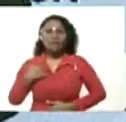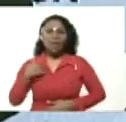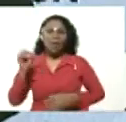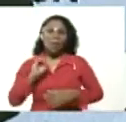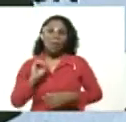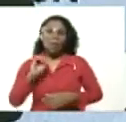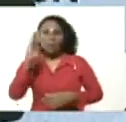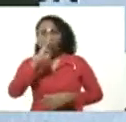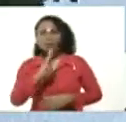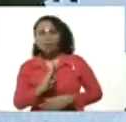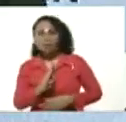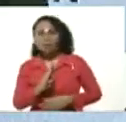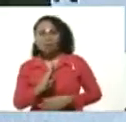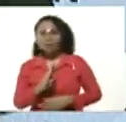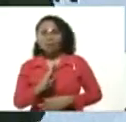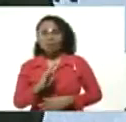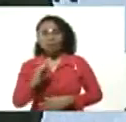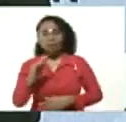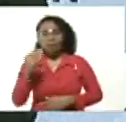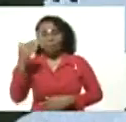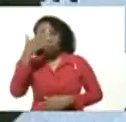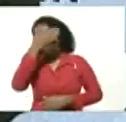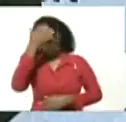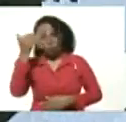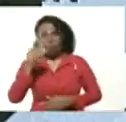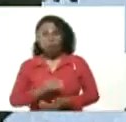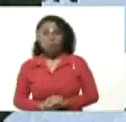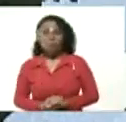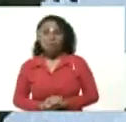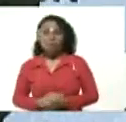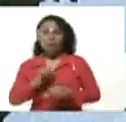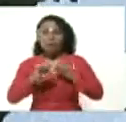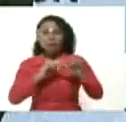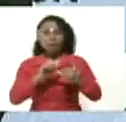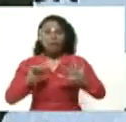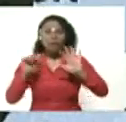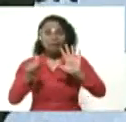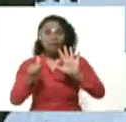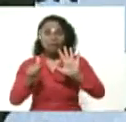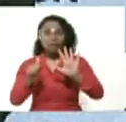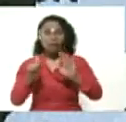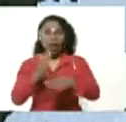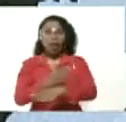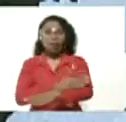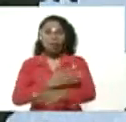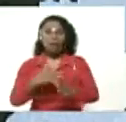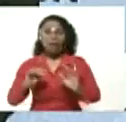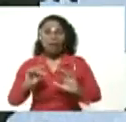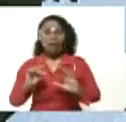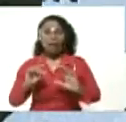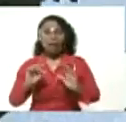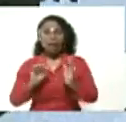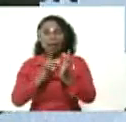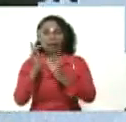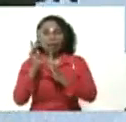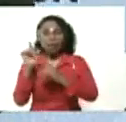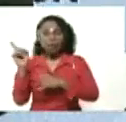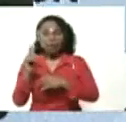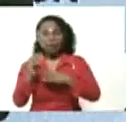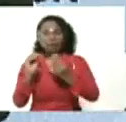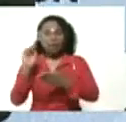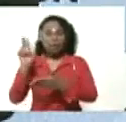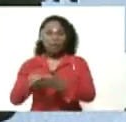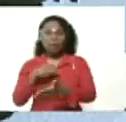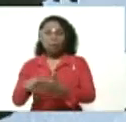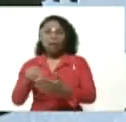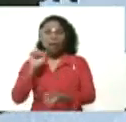Brasil de Bolsonaro. Por cierto, Solón, en el siglo VI a.C., abolió la esclavitud por deudas, algo que a